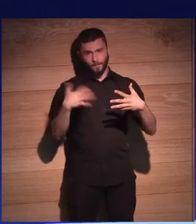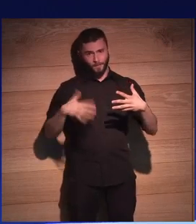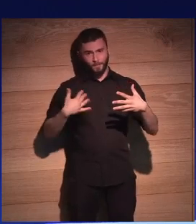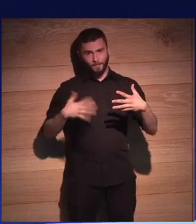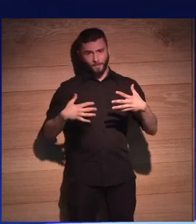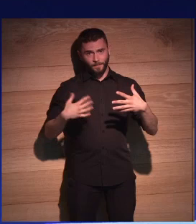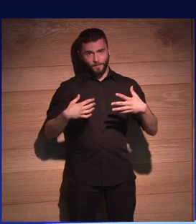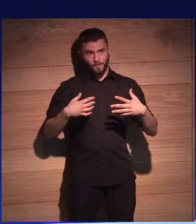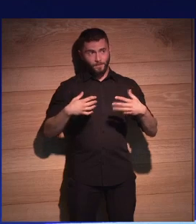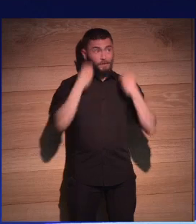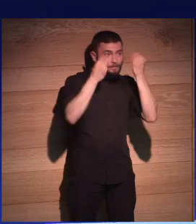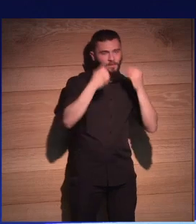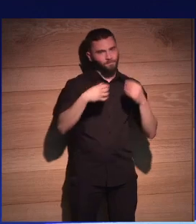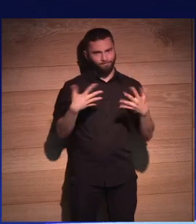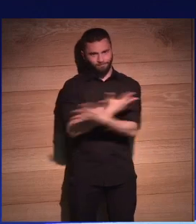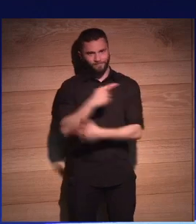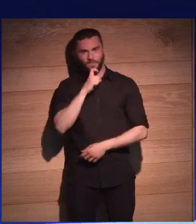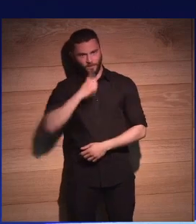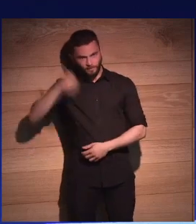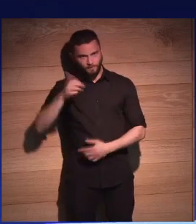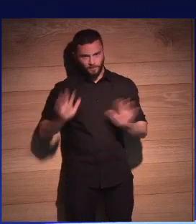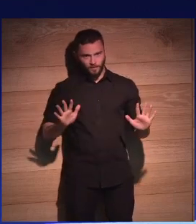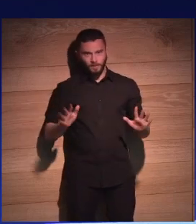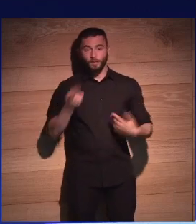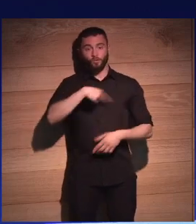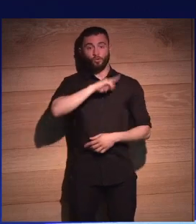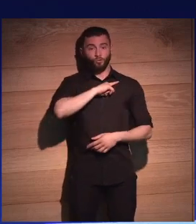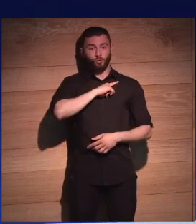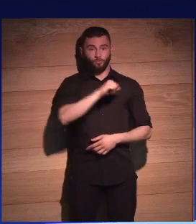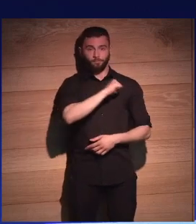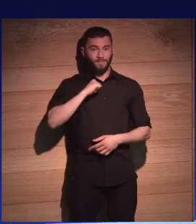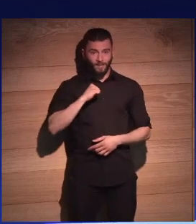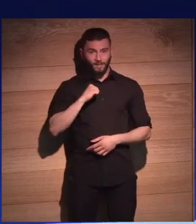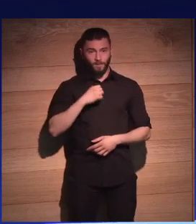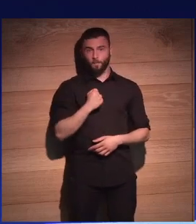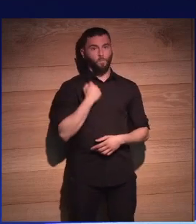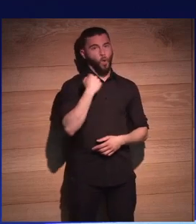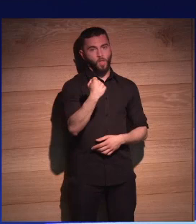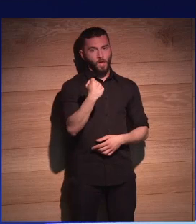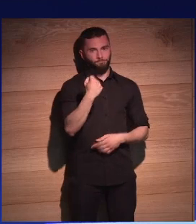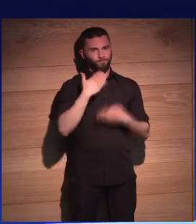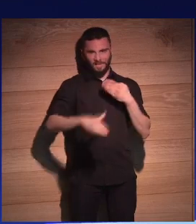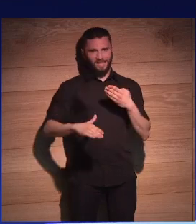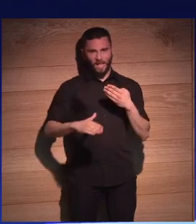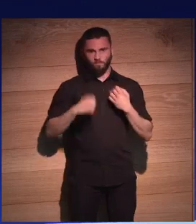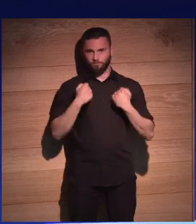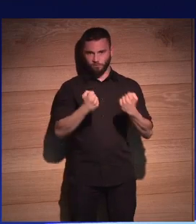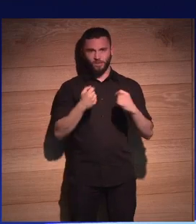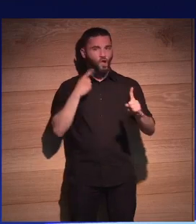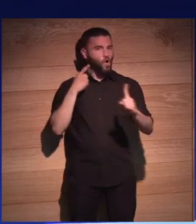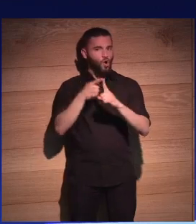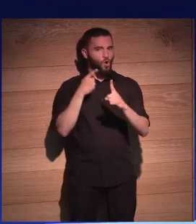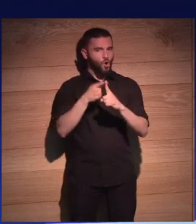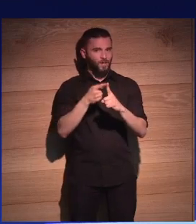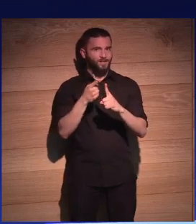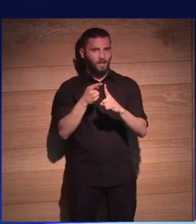lo que se cree. Y nosotros como actor independiente tenemos un poder realmente muy, muy limitado para poder hacer esos